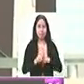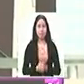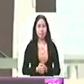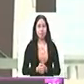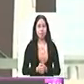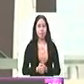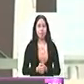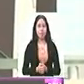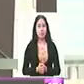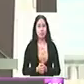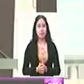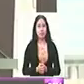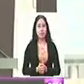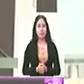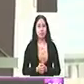Evitemos las